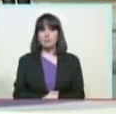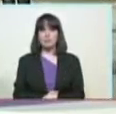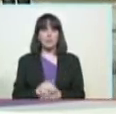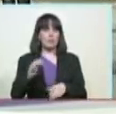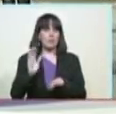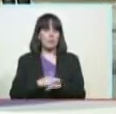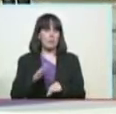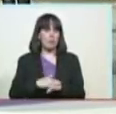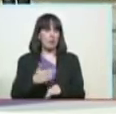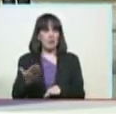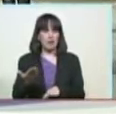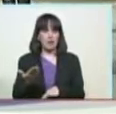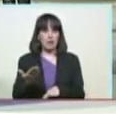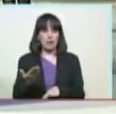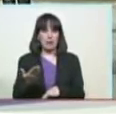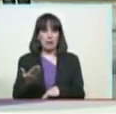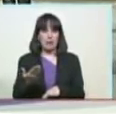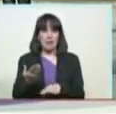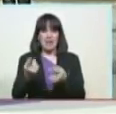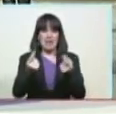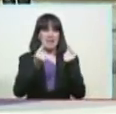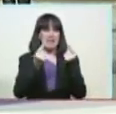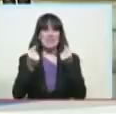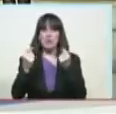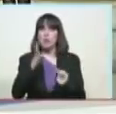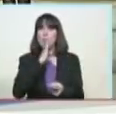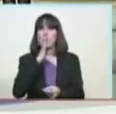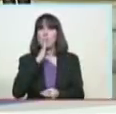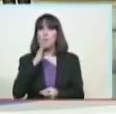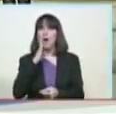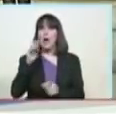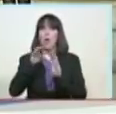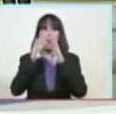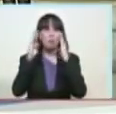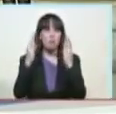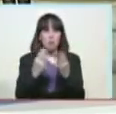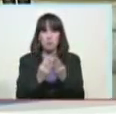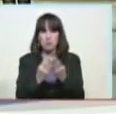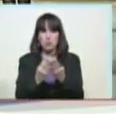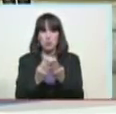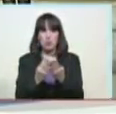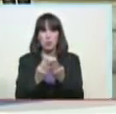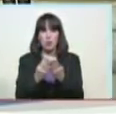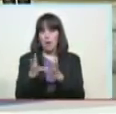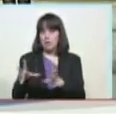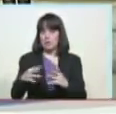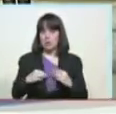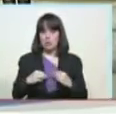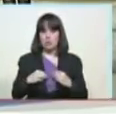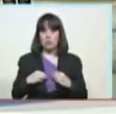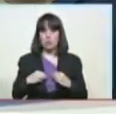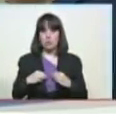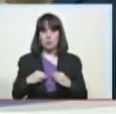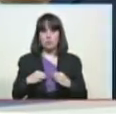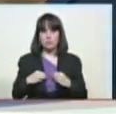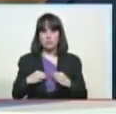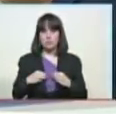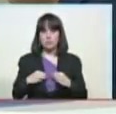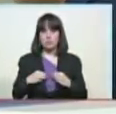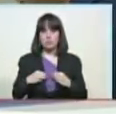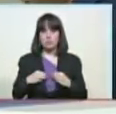porque ningún banco del mundo ningún banco del mundo acepto lo que es